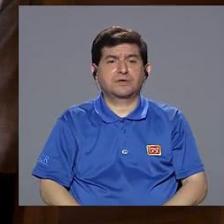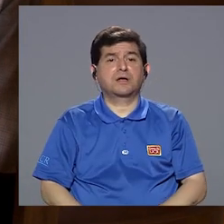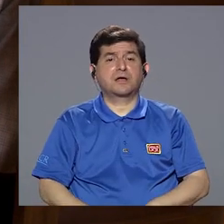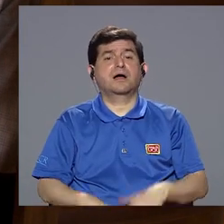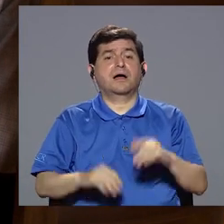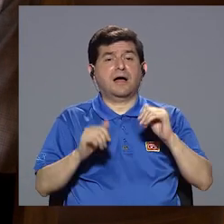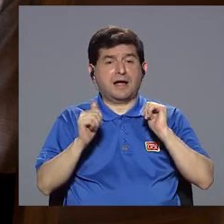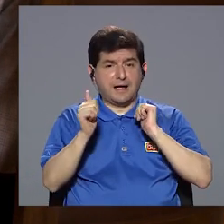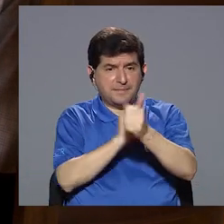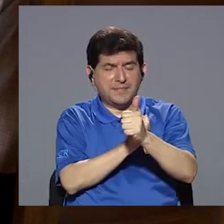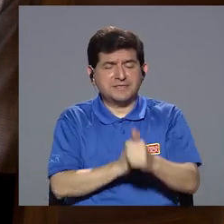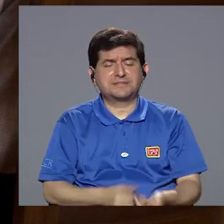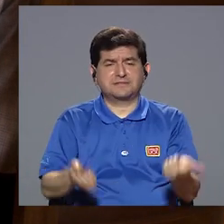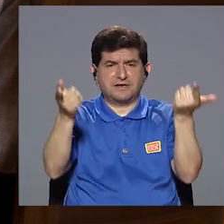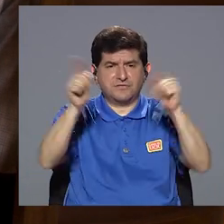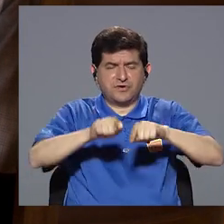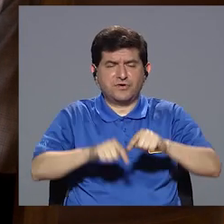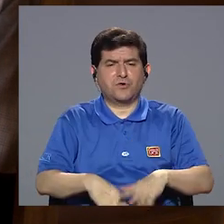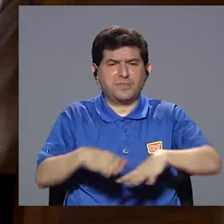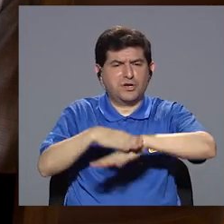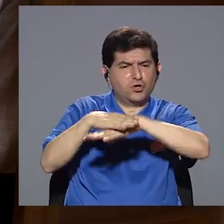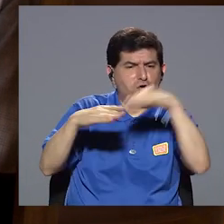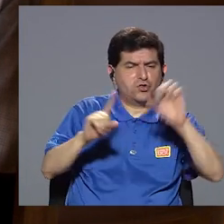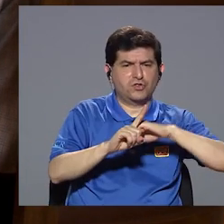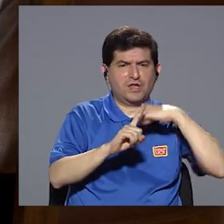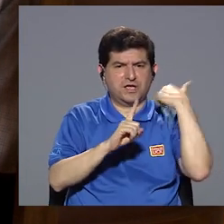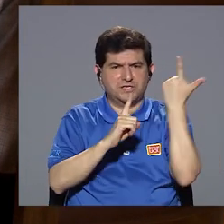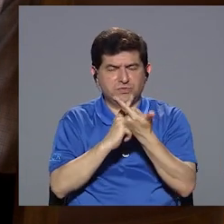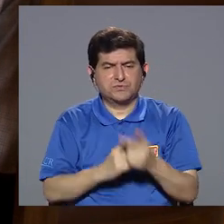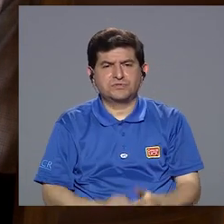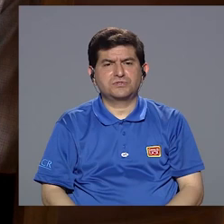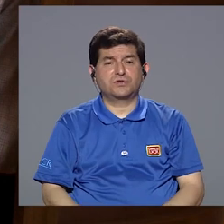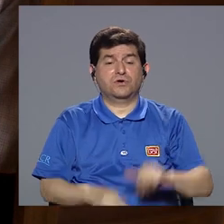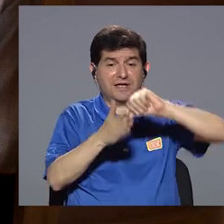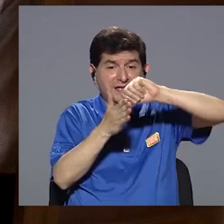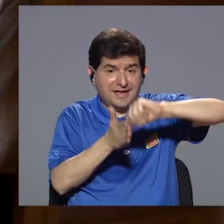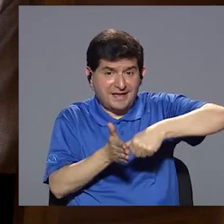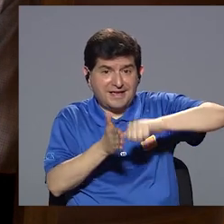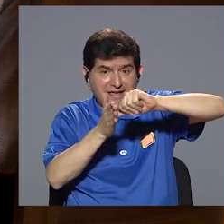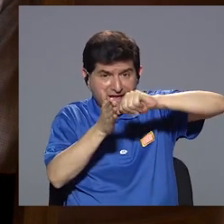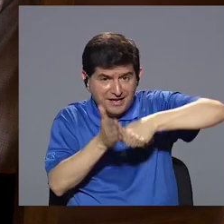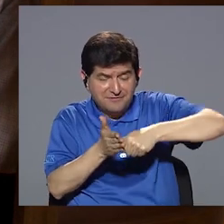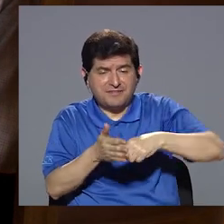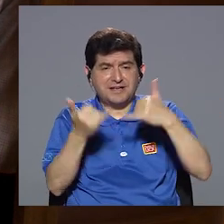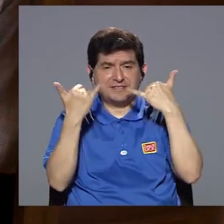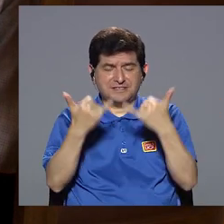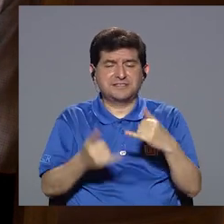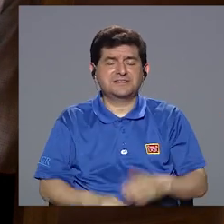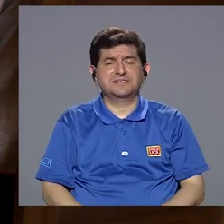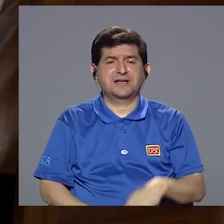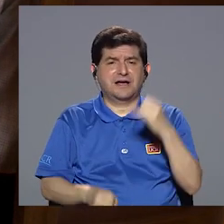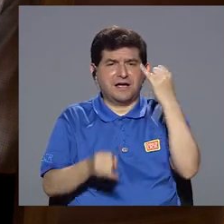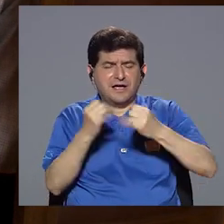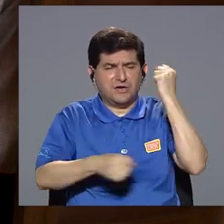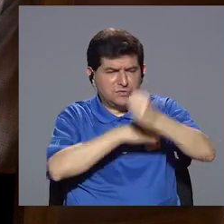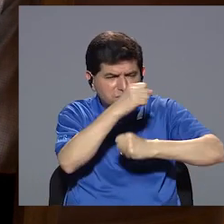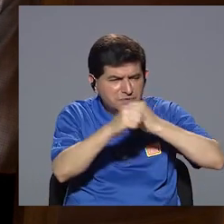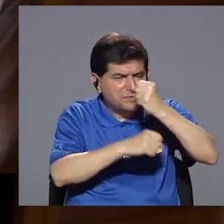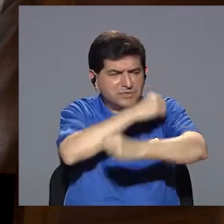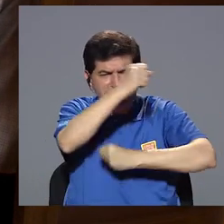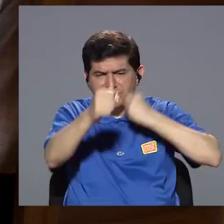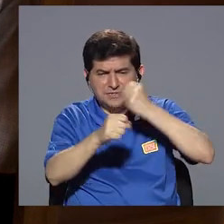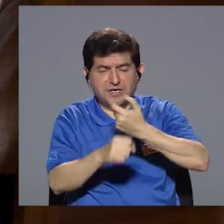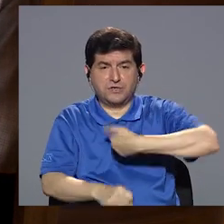a superar los fenómenos de exclusión social que se han venido acentuando a lo largo de estas